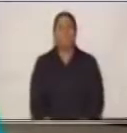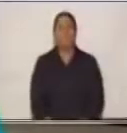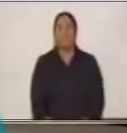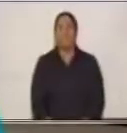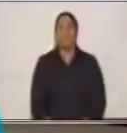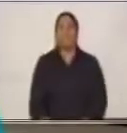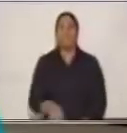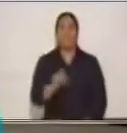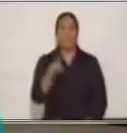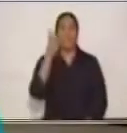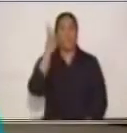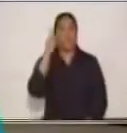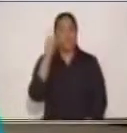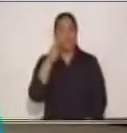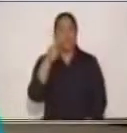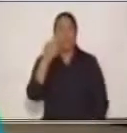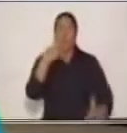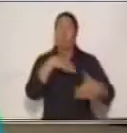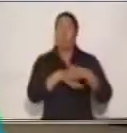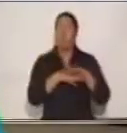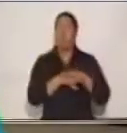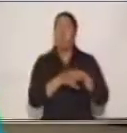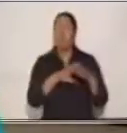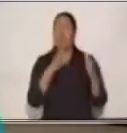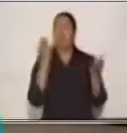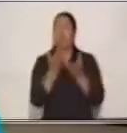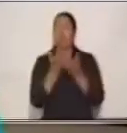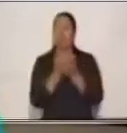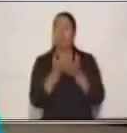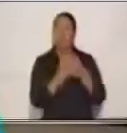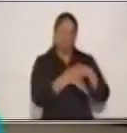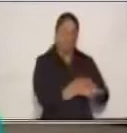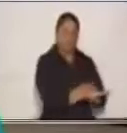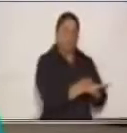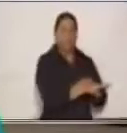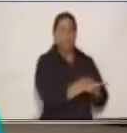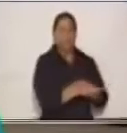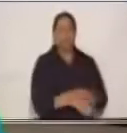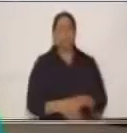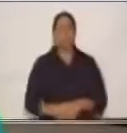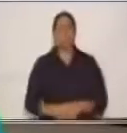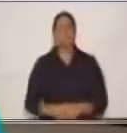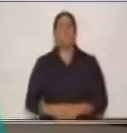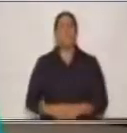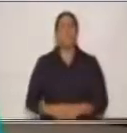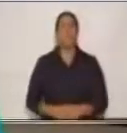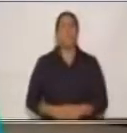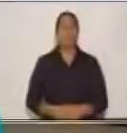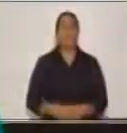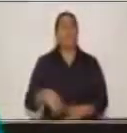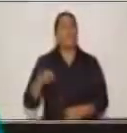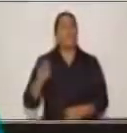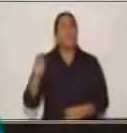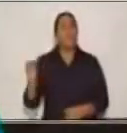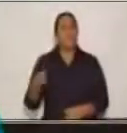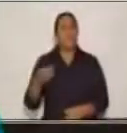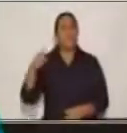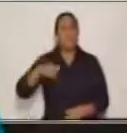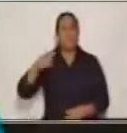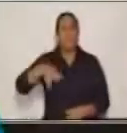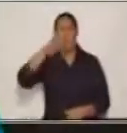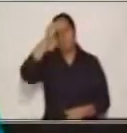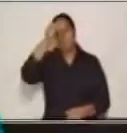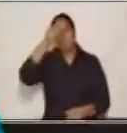Ten presente guardar tus trabajos y ejercicios en tu portafolio Aprendo en Casa. ¿Qué aprendiste